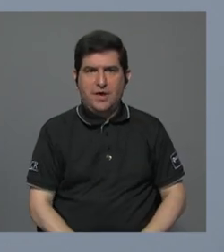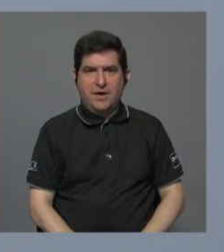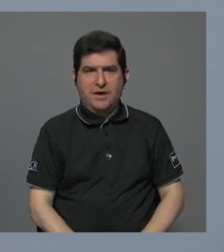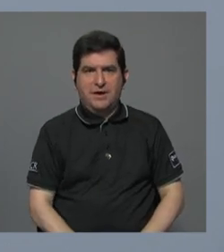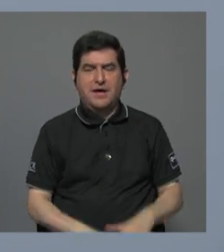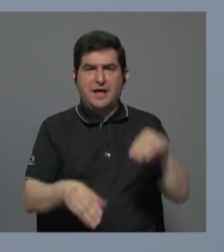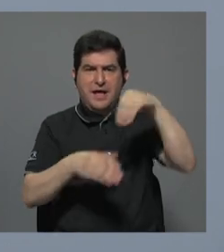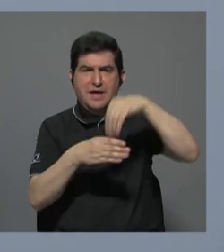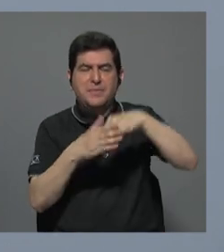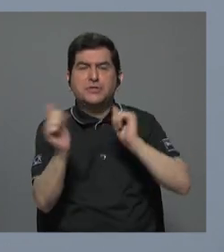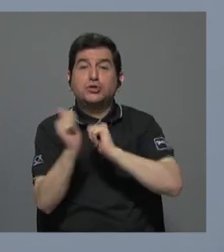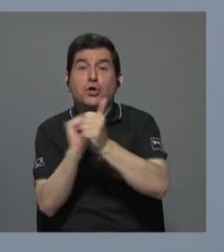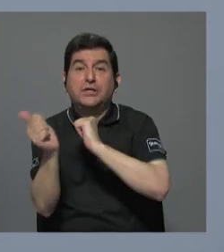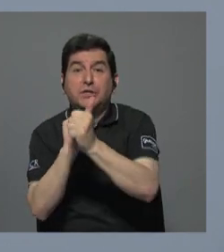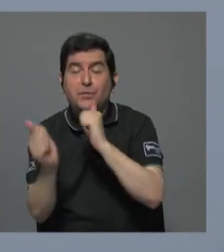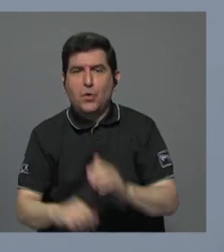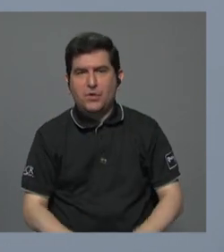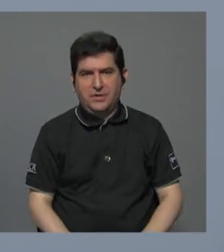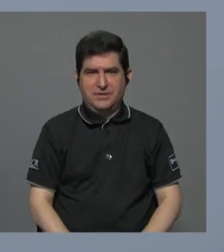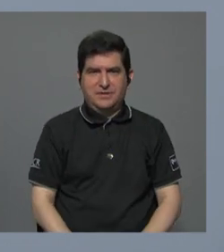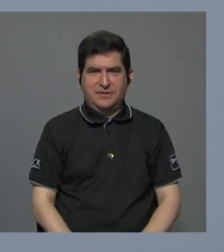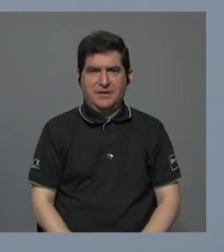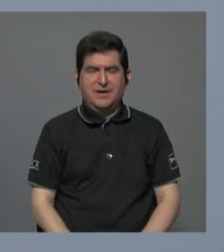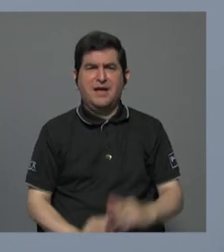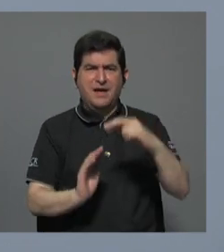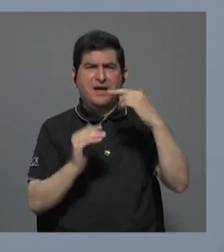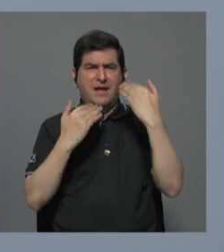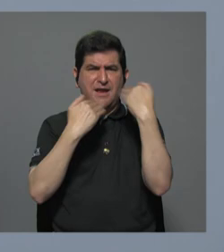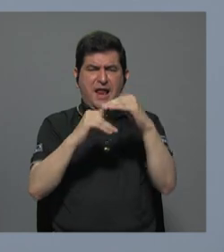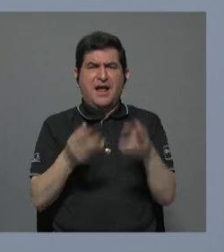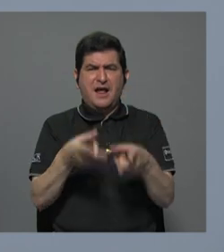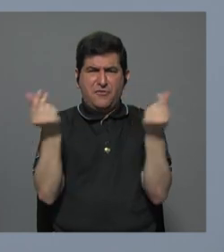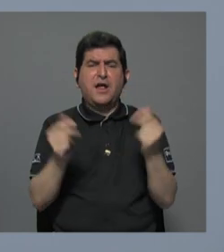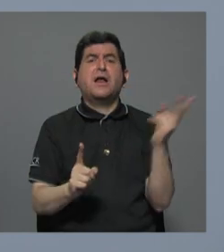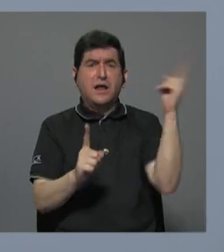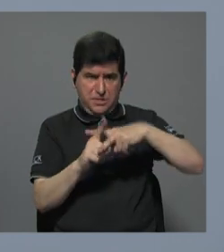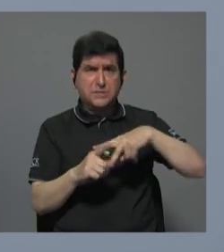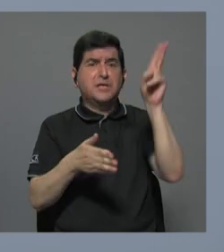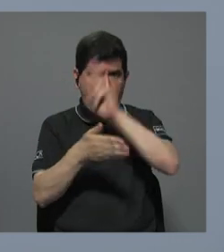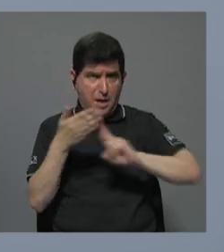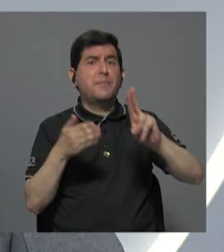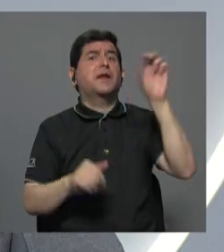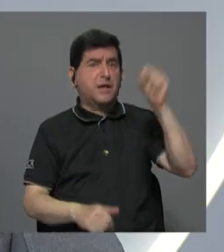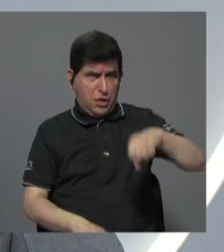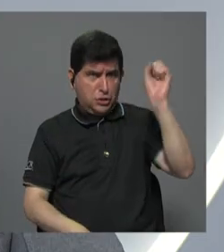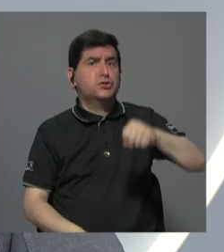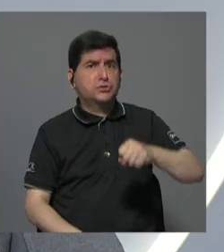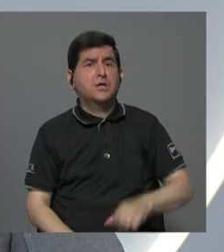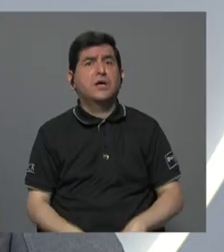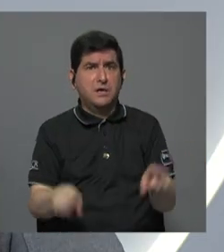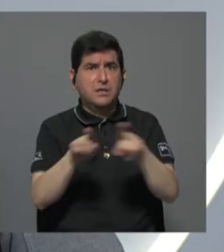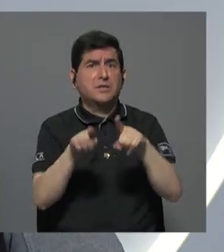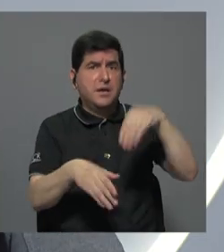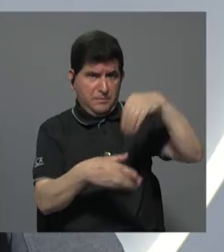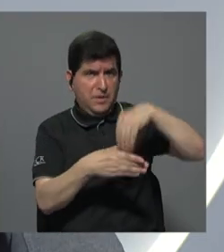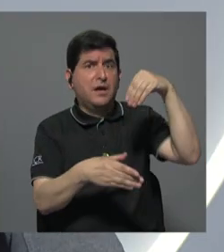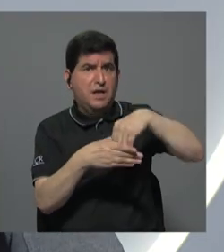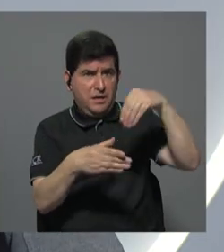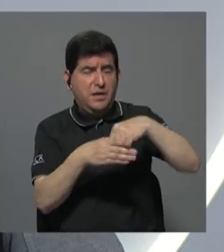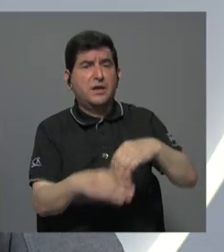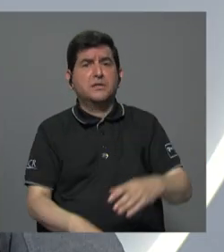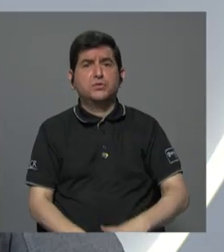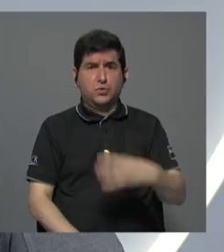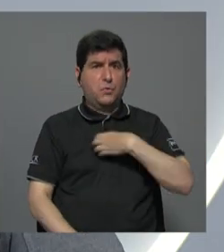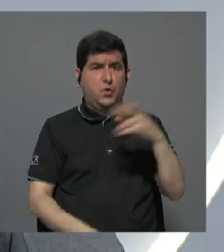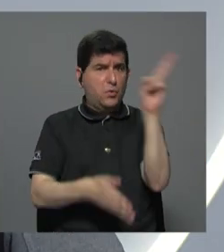tiene que ver con inversión en deporte me interesa muchísimo lugar para las universidades y está aplicando para los regresos propios